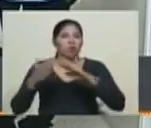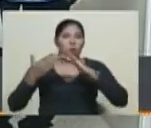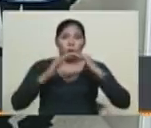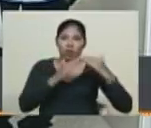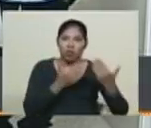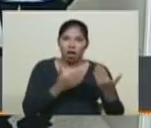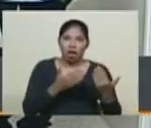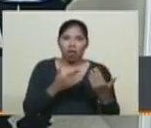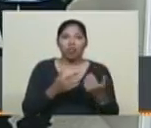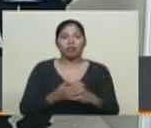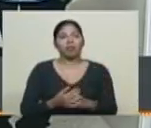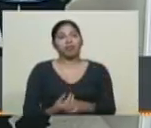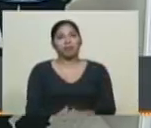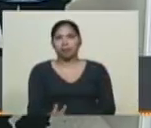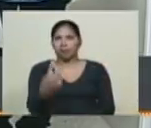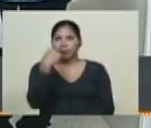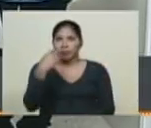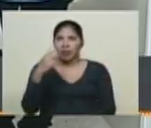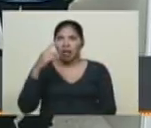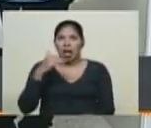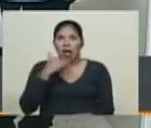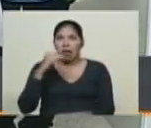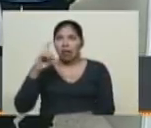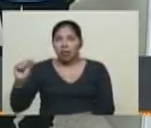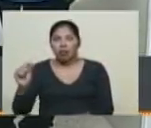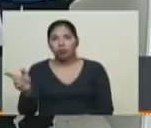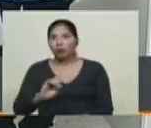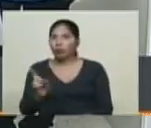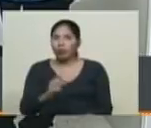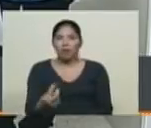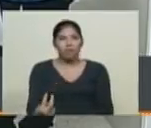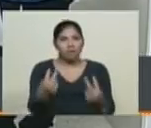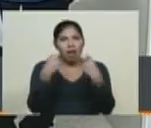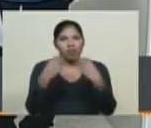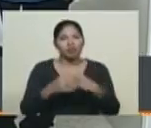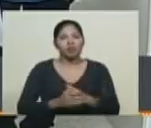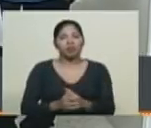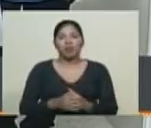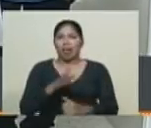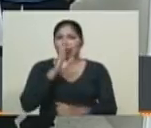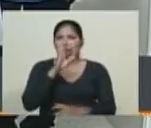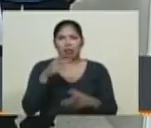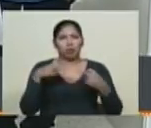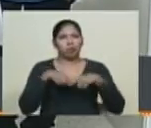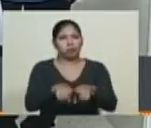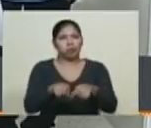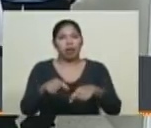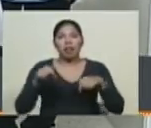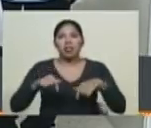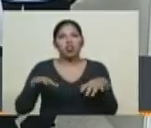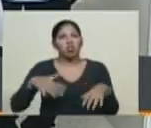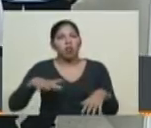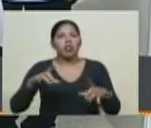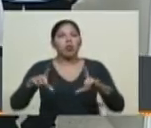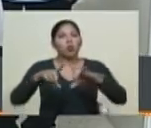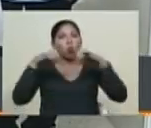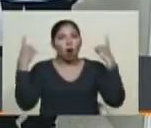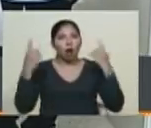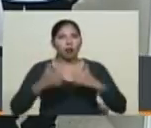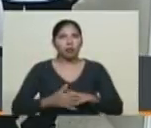que no se despegue de esta jornada de trabajo en vivo y directo desde La Guaira, sí, desde La